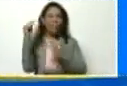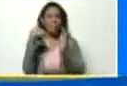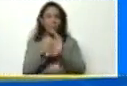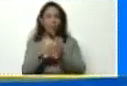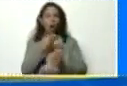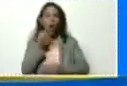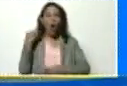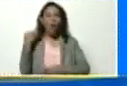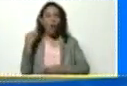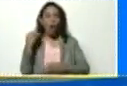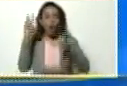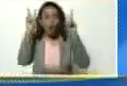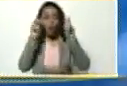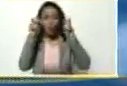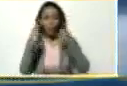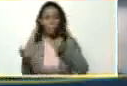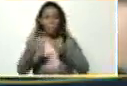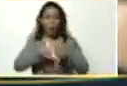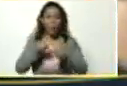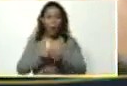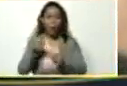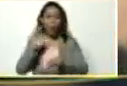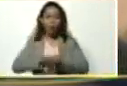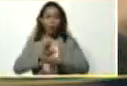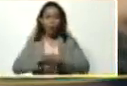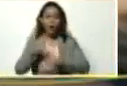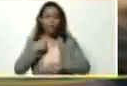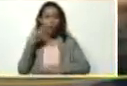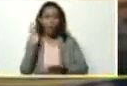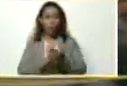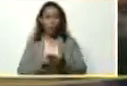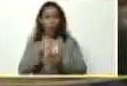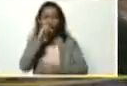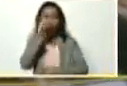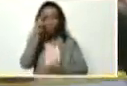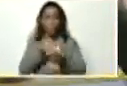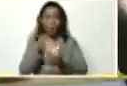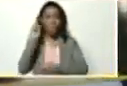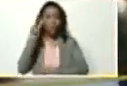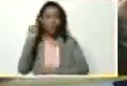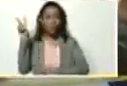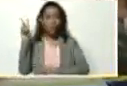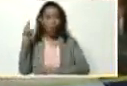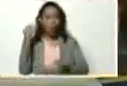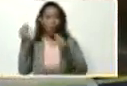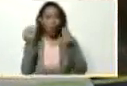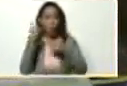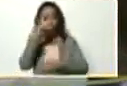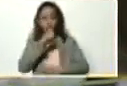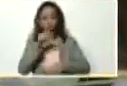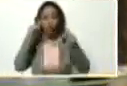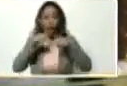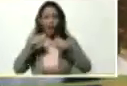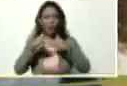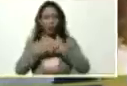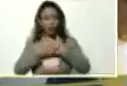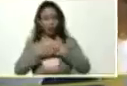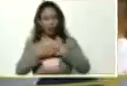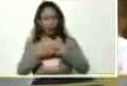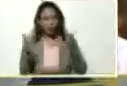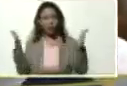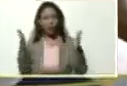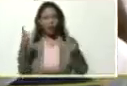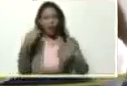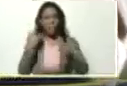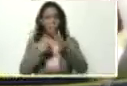jóvenes, porque he puesto el año 2022 como el año de la inflexión. Vamos hacia el